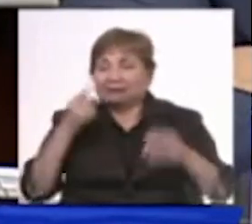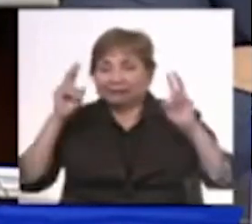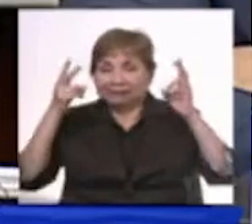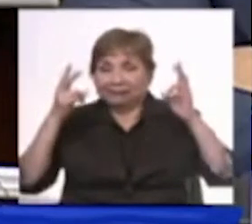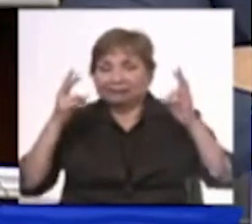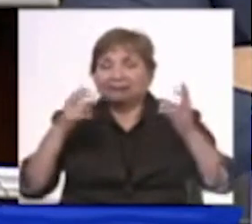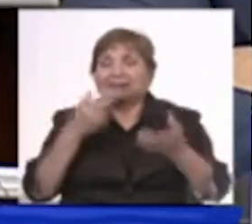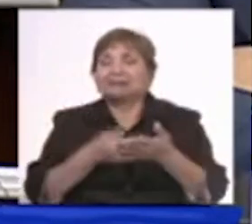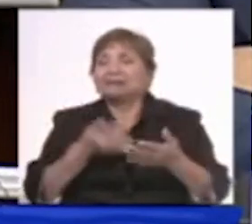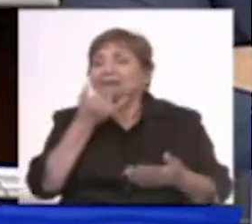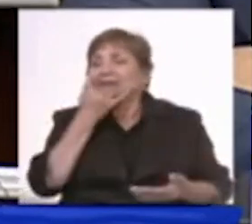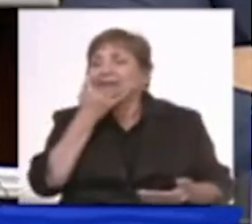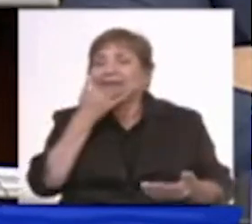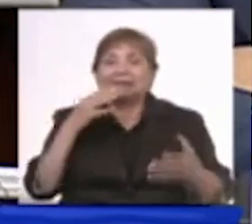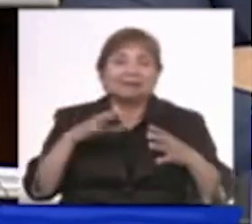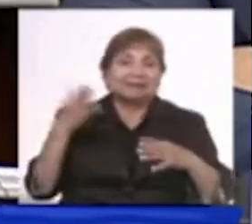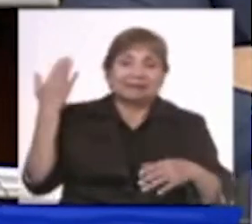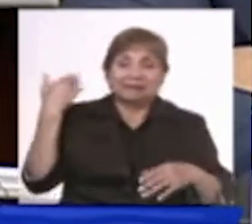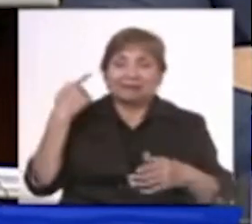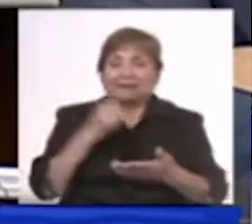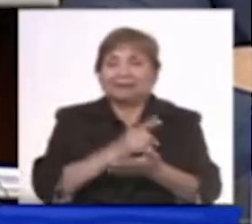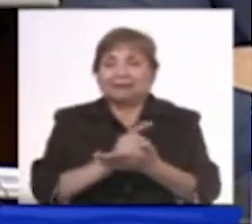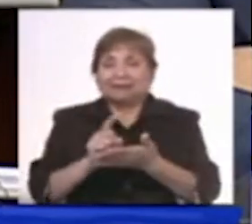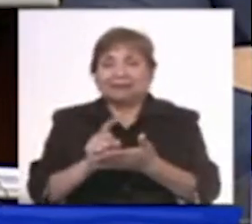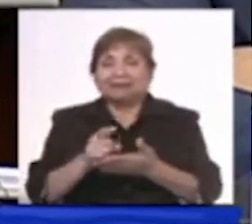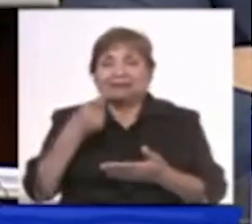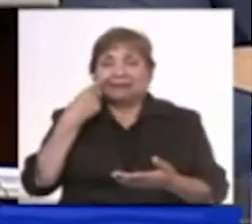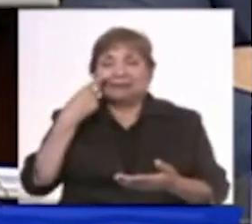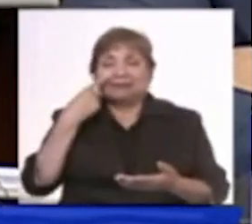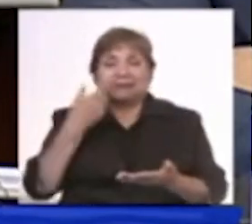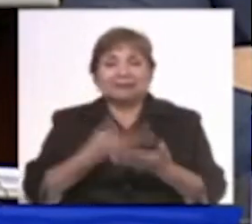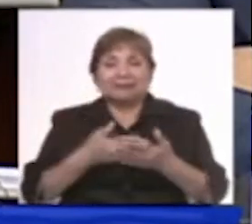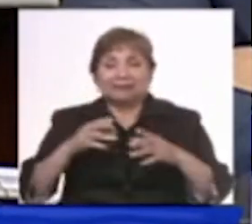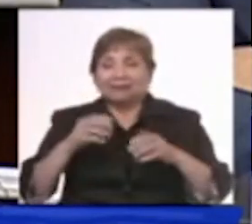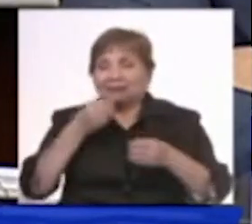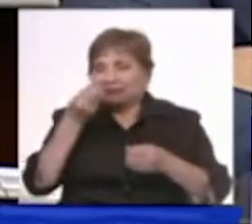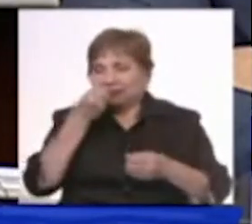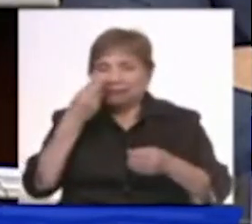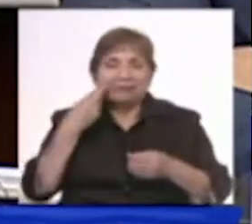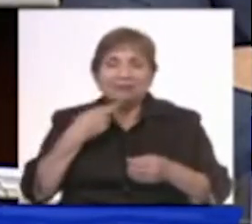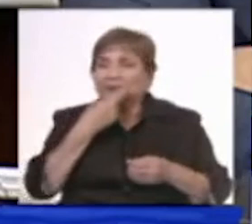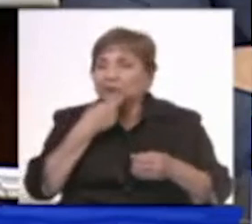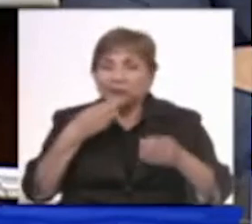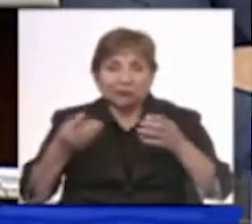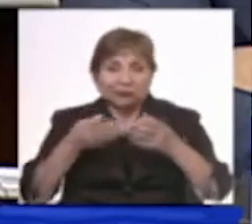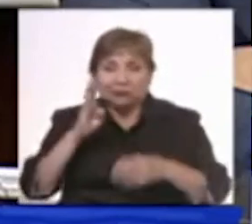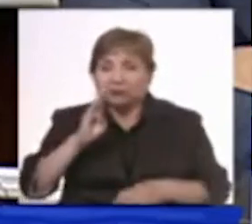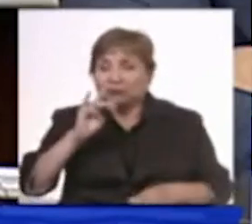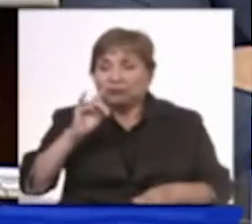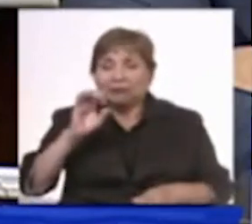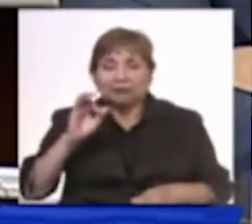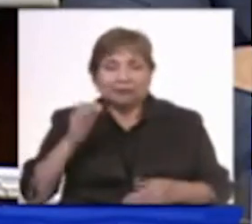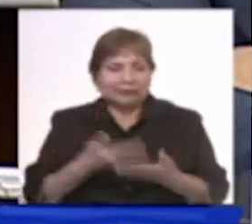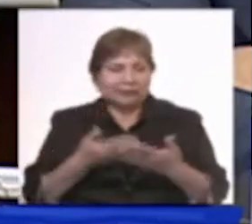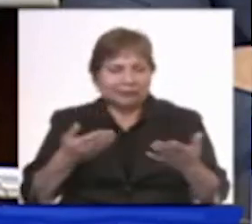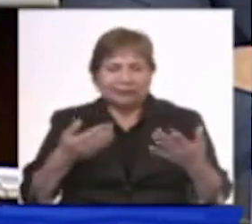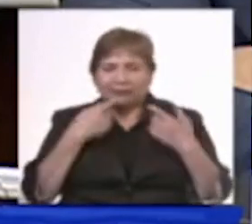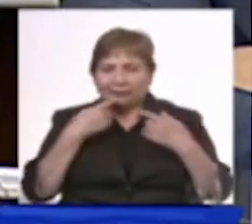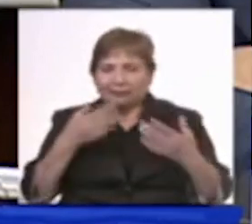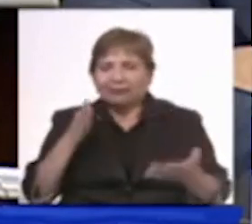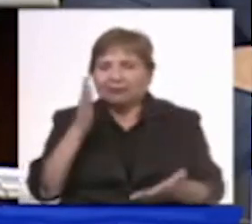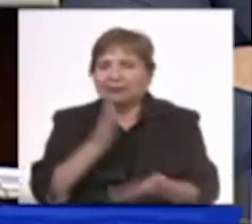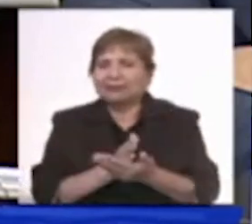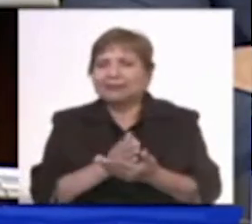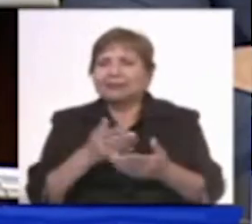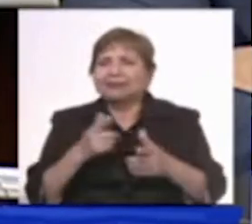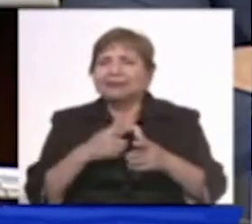con lo que ocurrió precisamente la semana pasada cuando se conoce el tema de los buffets y que ahora... ustedes señalan de que esto ya se ha